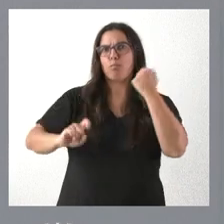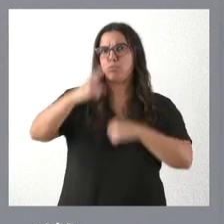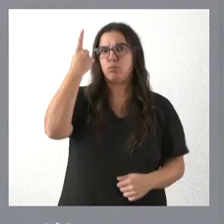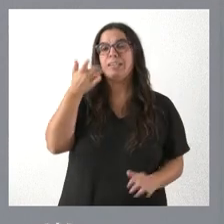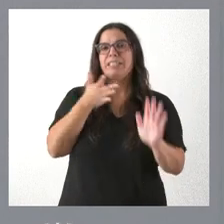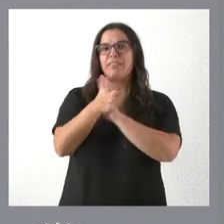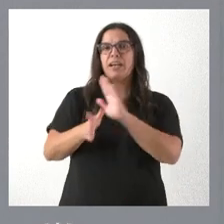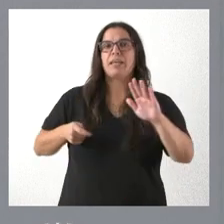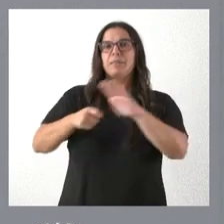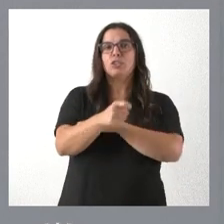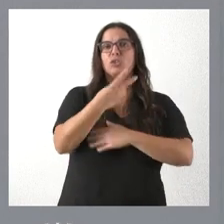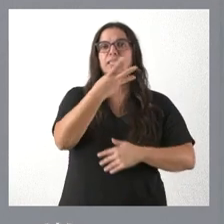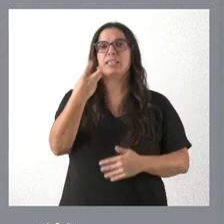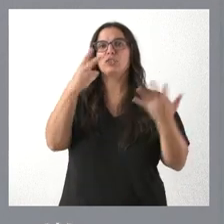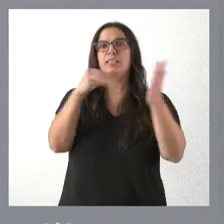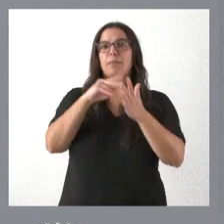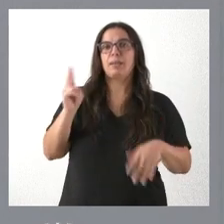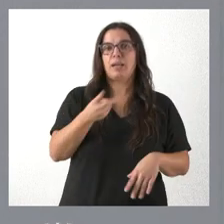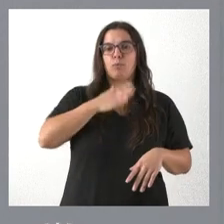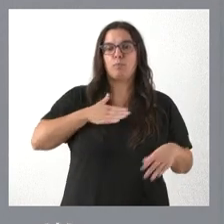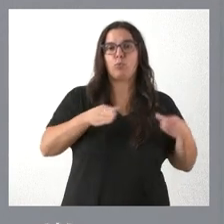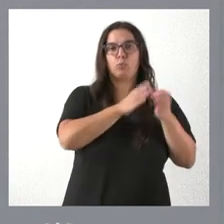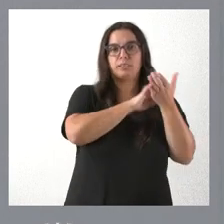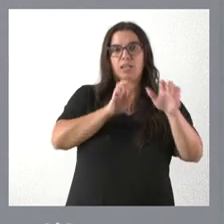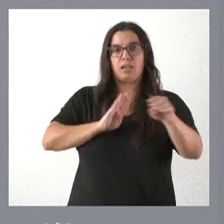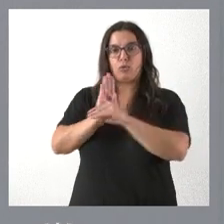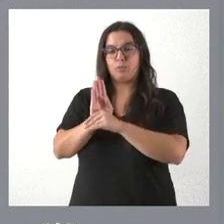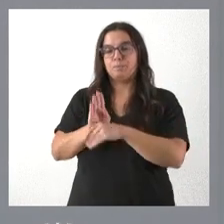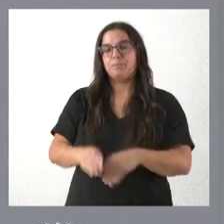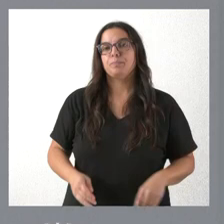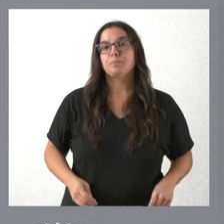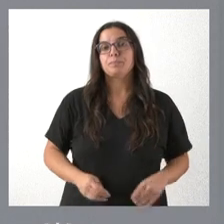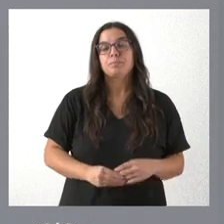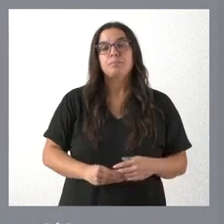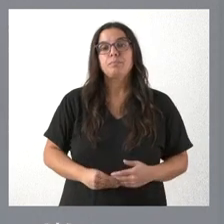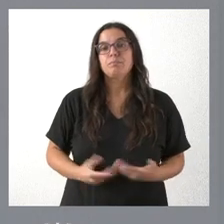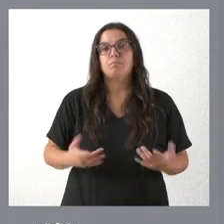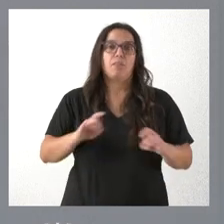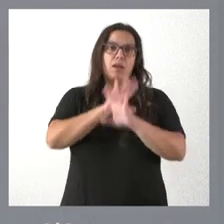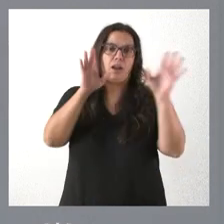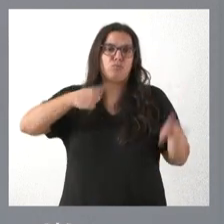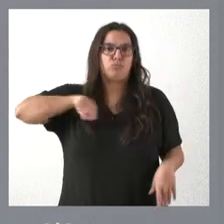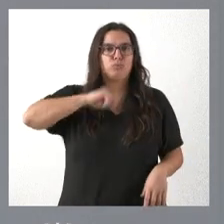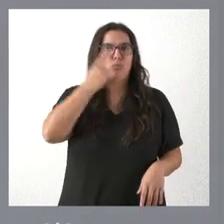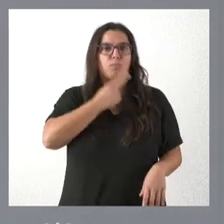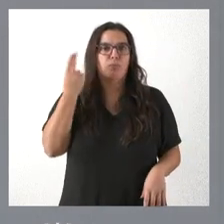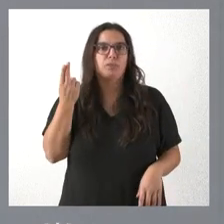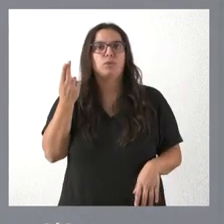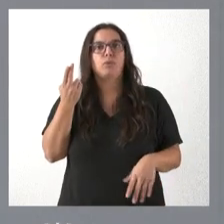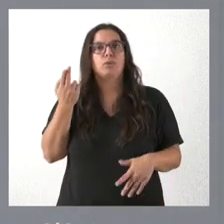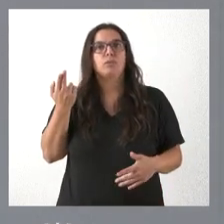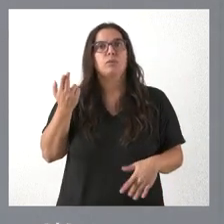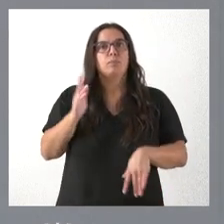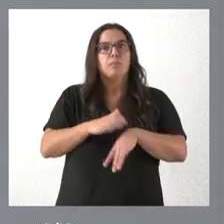ha supuesto una inversión de 370.000 euros por parte de la junta de Castilla y León lo que establece claramente el compromiso que tenemos con